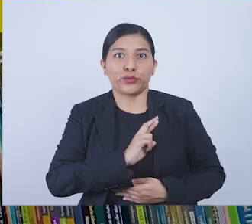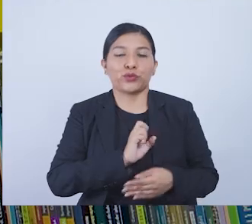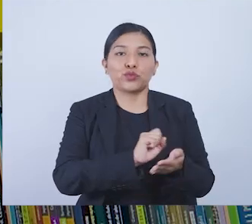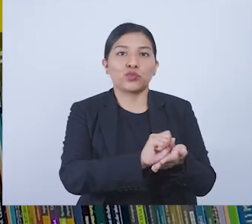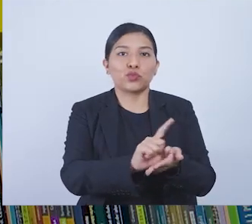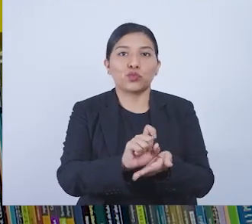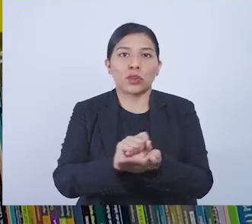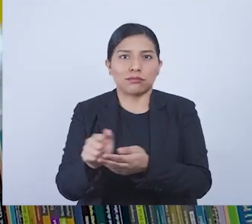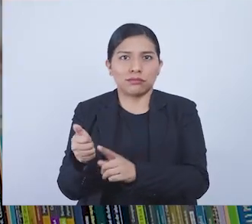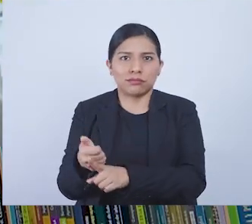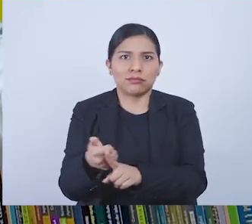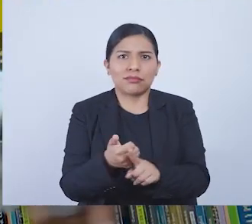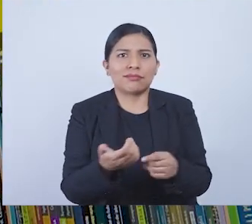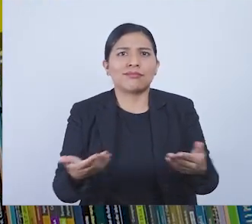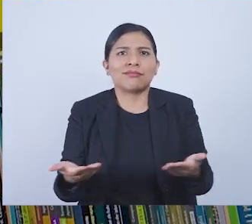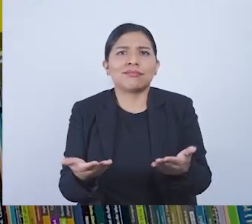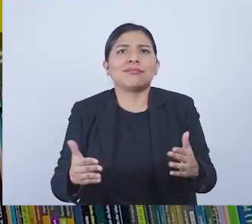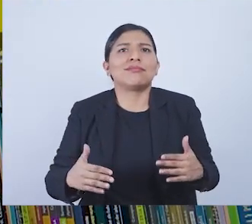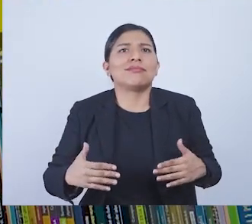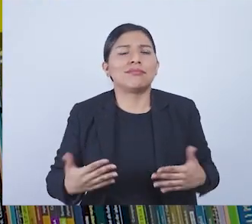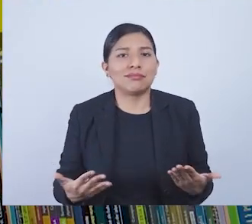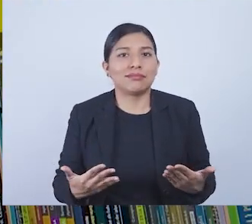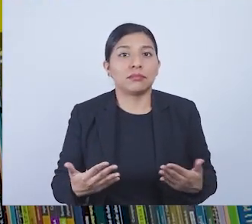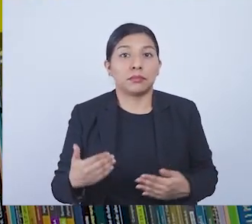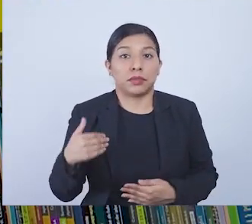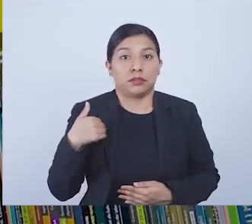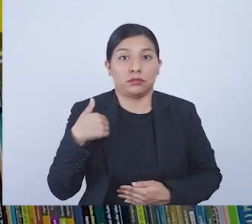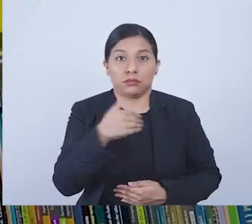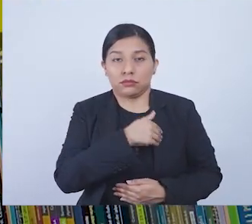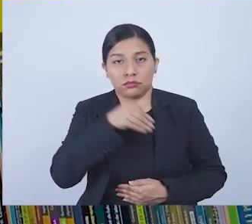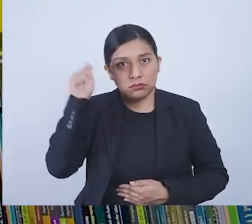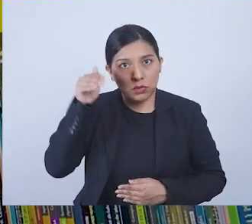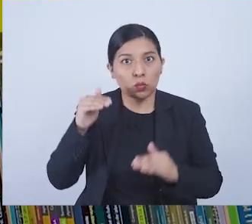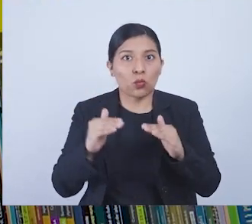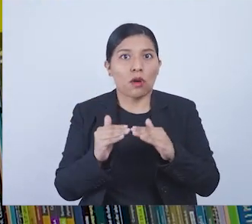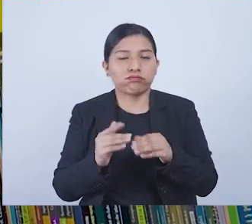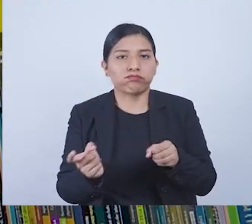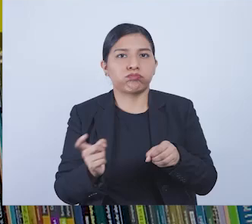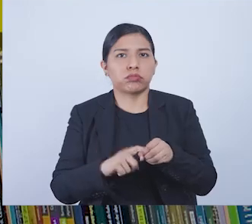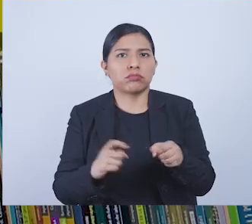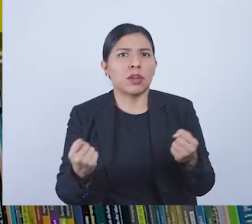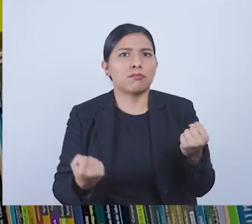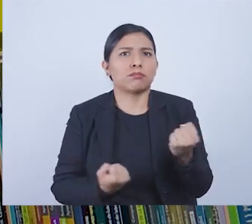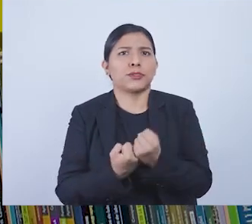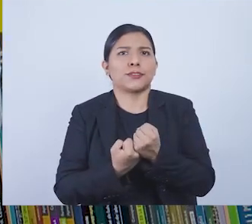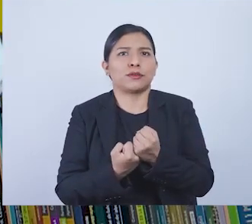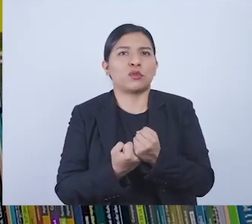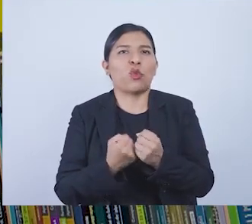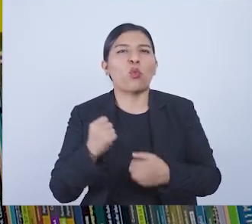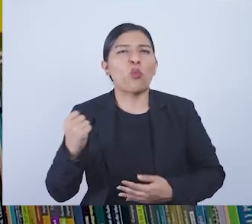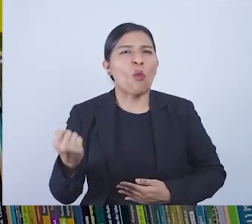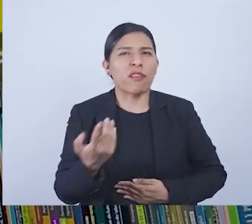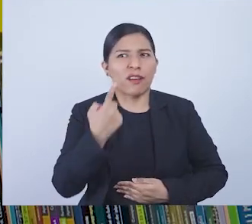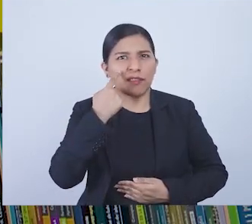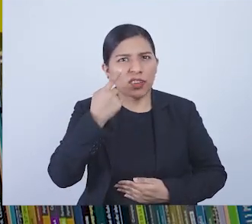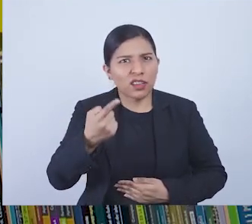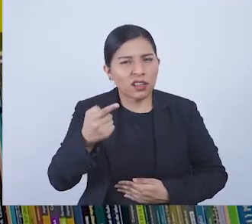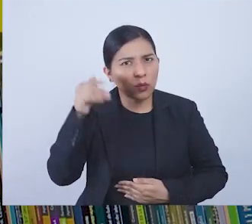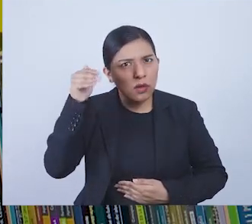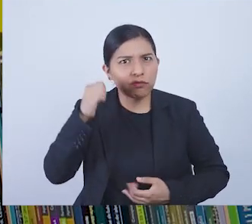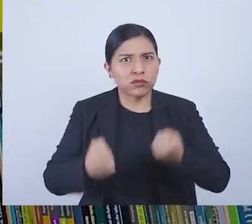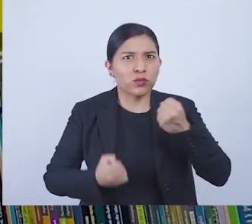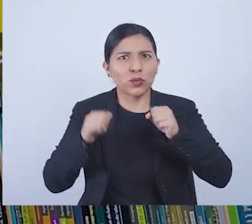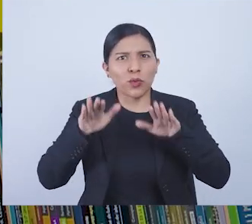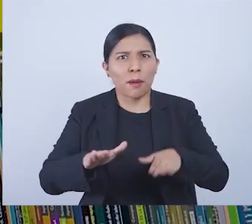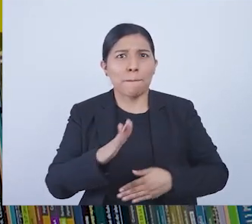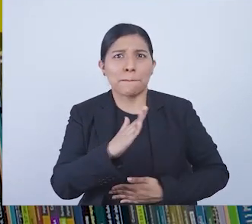escuelas, con la dirigencia que esté en el ministerio, queramos poder ver un nuevo brillo de la educación física en nuestro